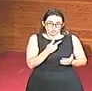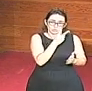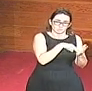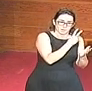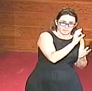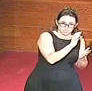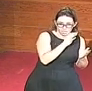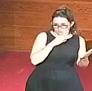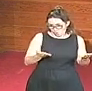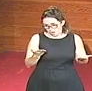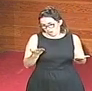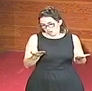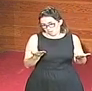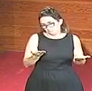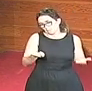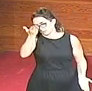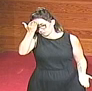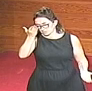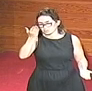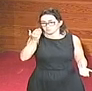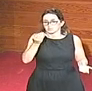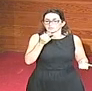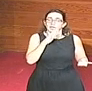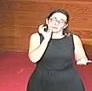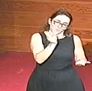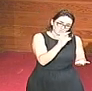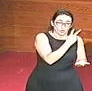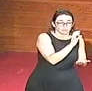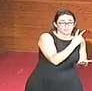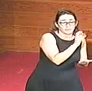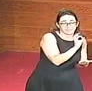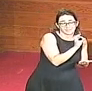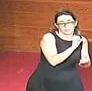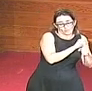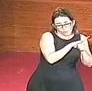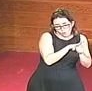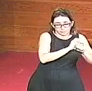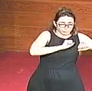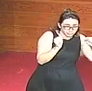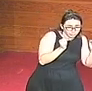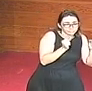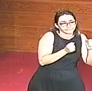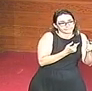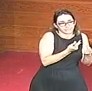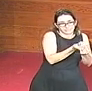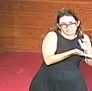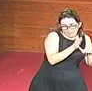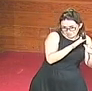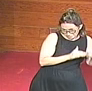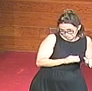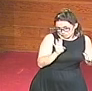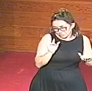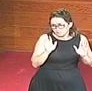nos encerramos y hubo menos gente que salía. O sea que al final los números están distorsionados. Pero preocupa una